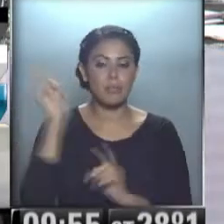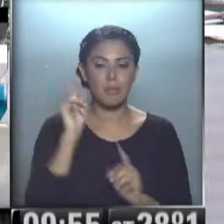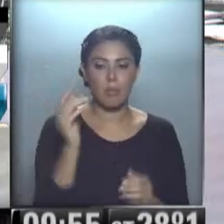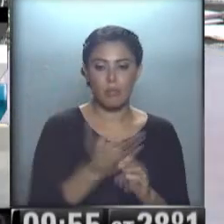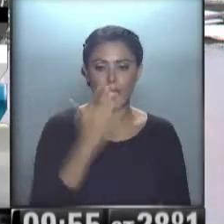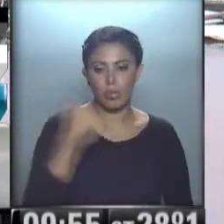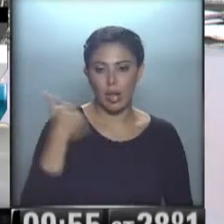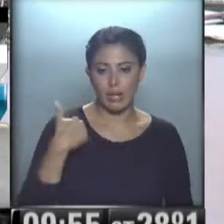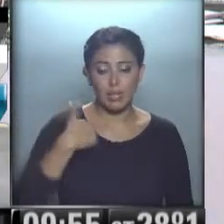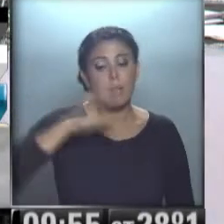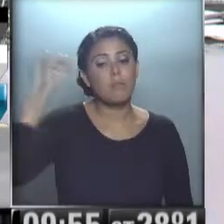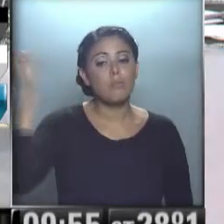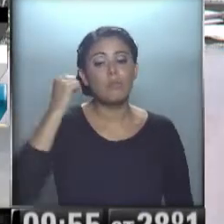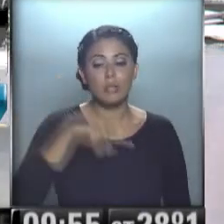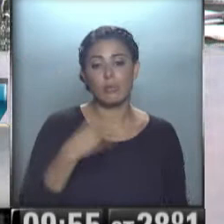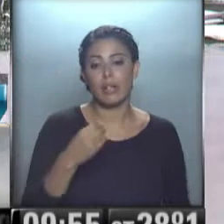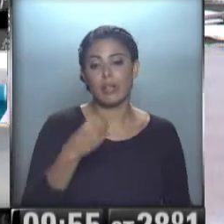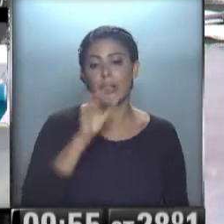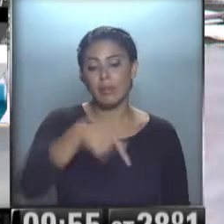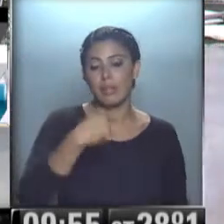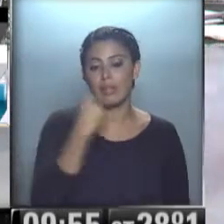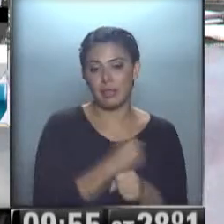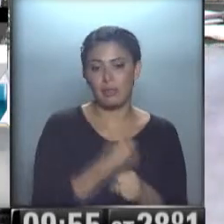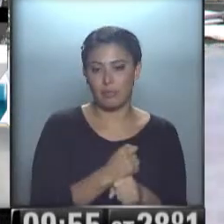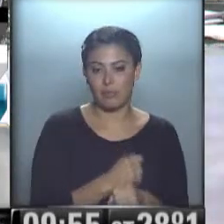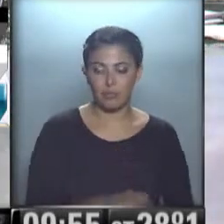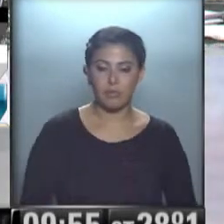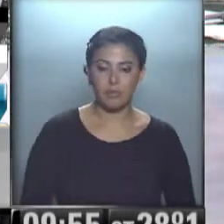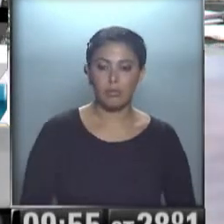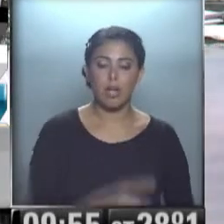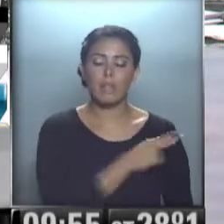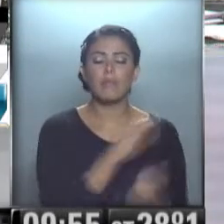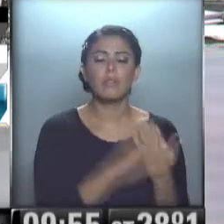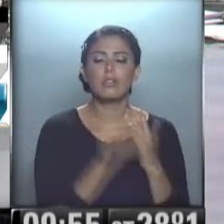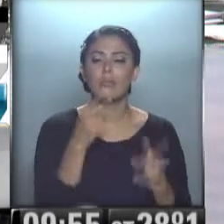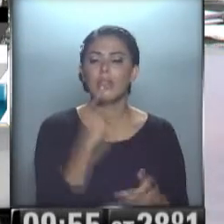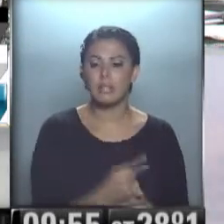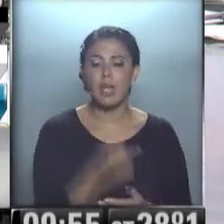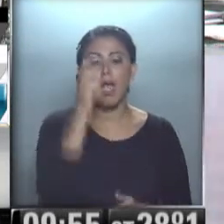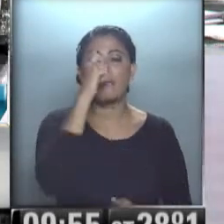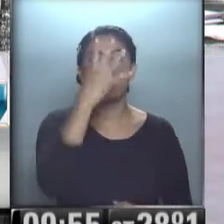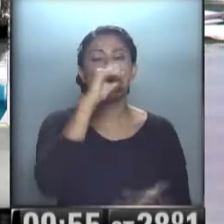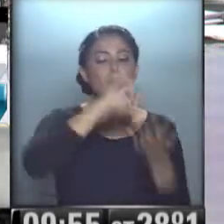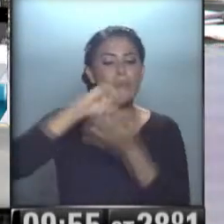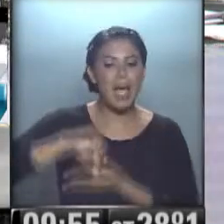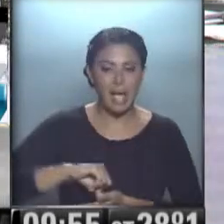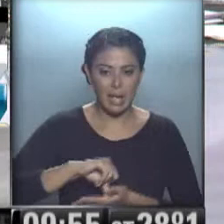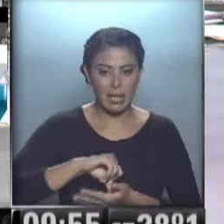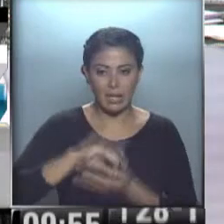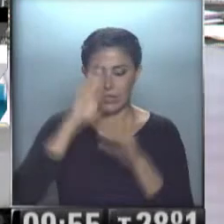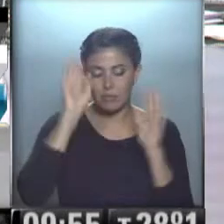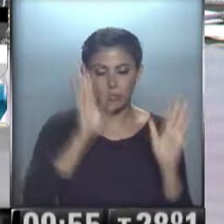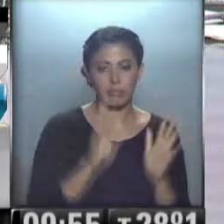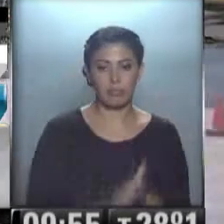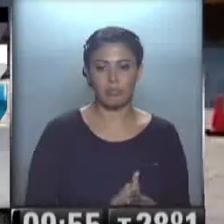que es la que más importa porque es la que genera empleo capitán y señaló que hay 24 países que son objetivos